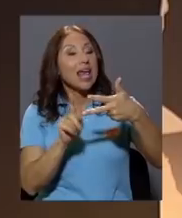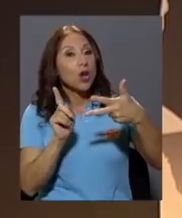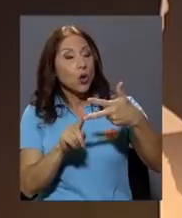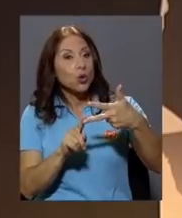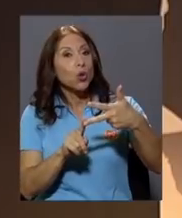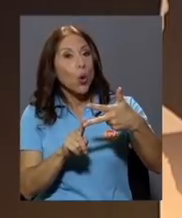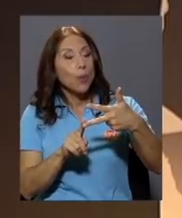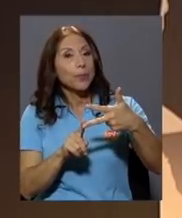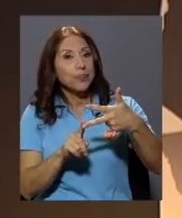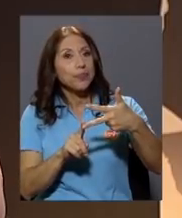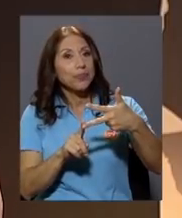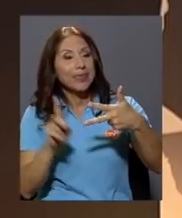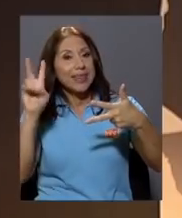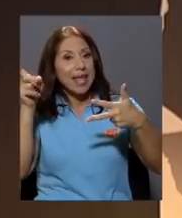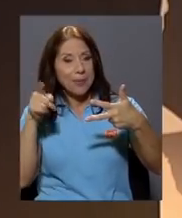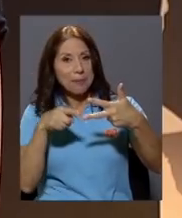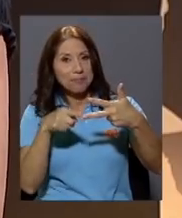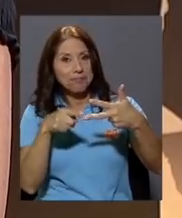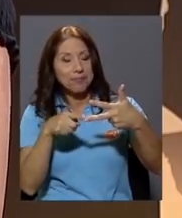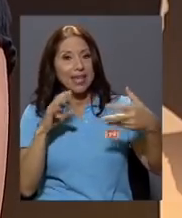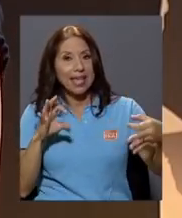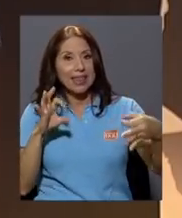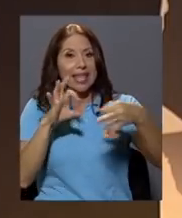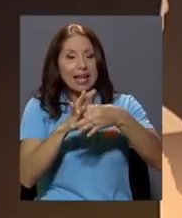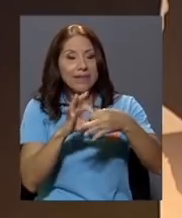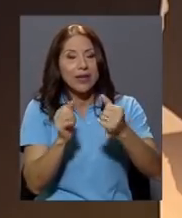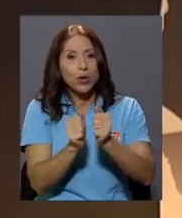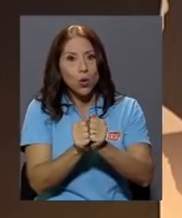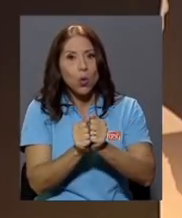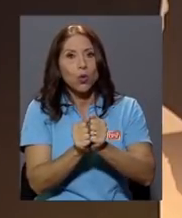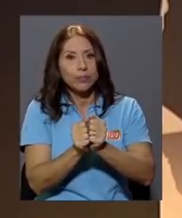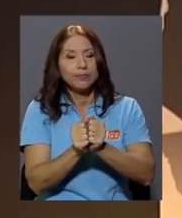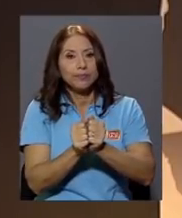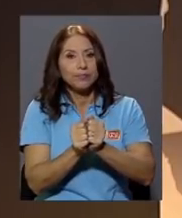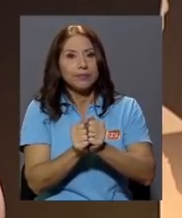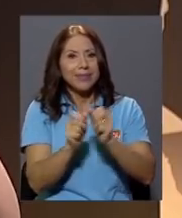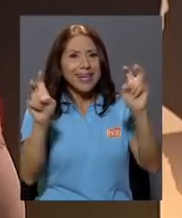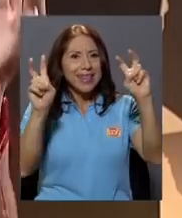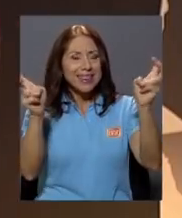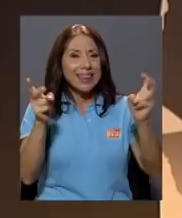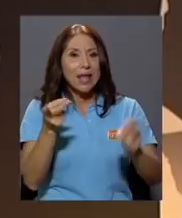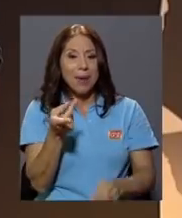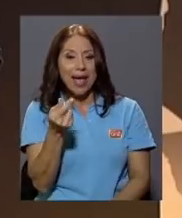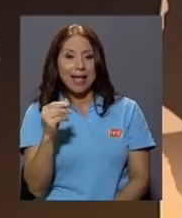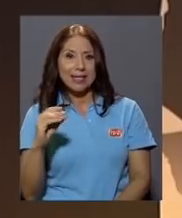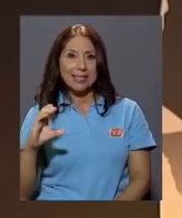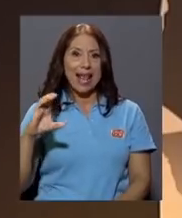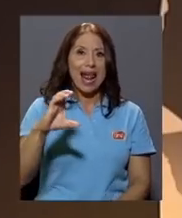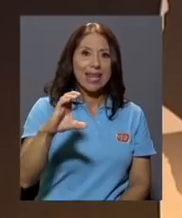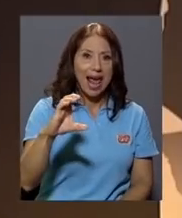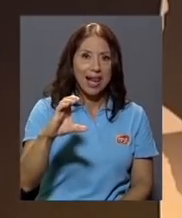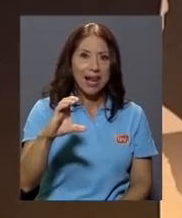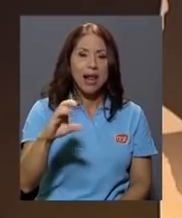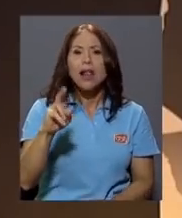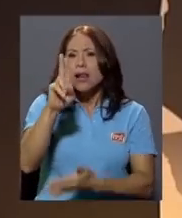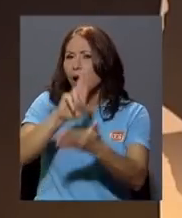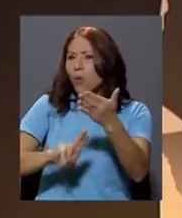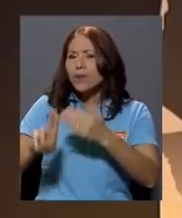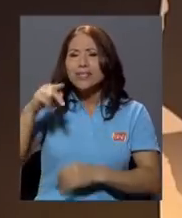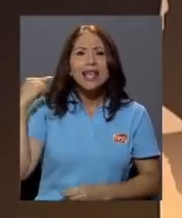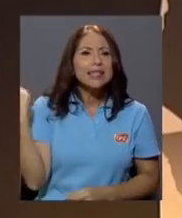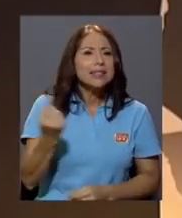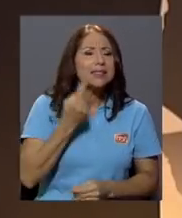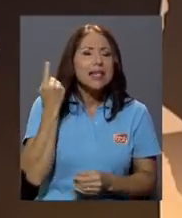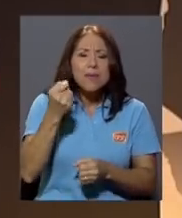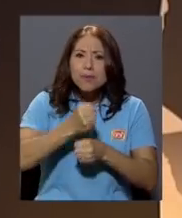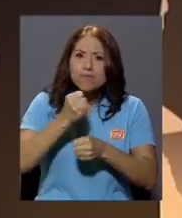el otro tema que tiene que ver con el tema salarial, la universidad ha sido